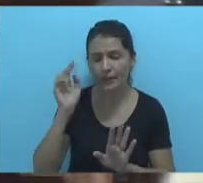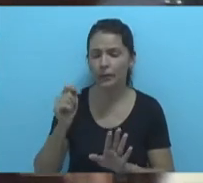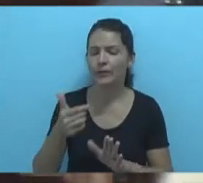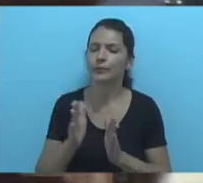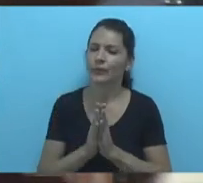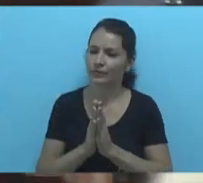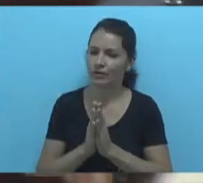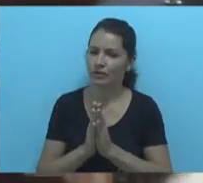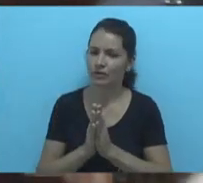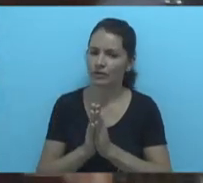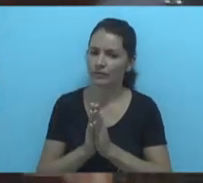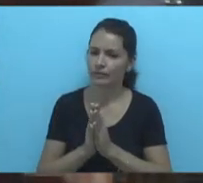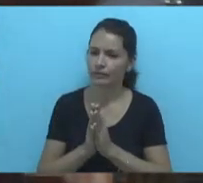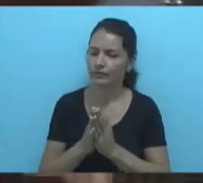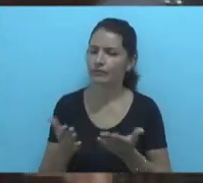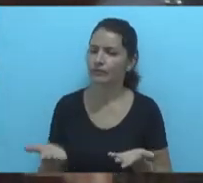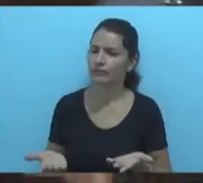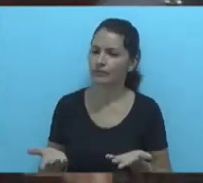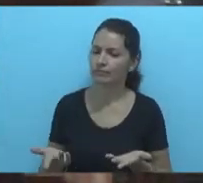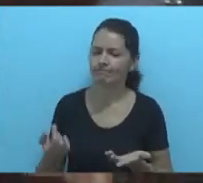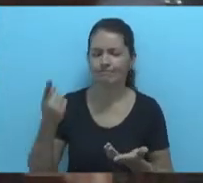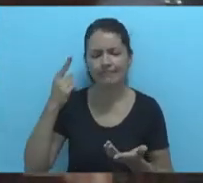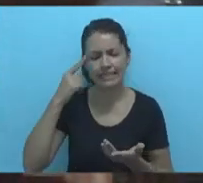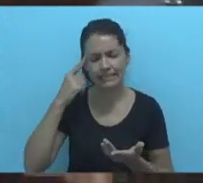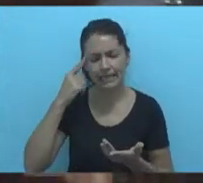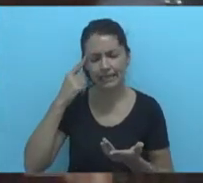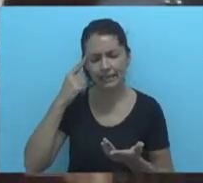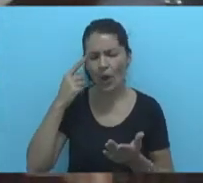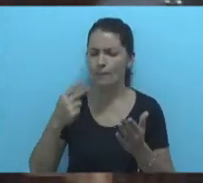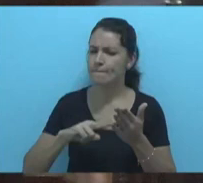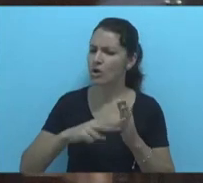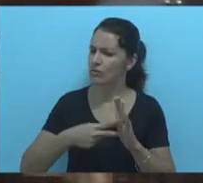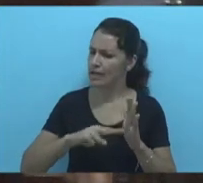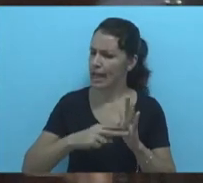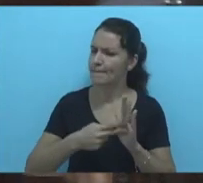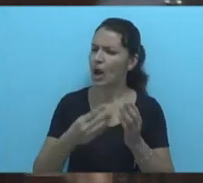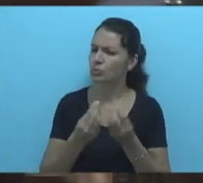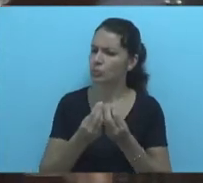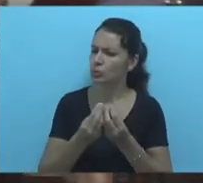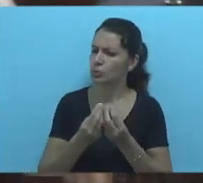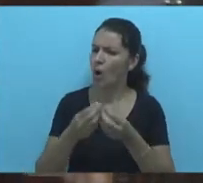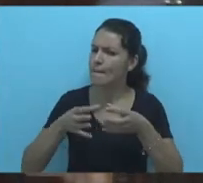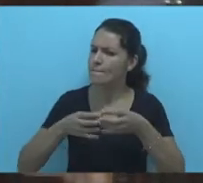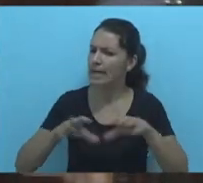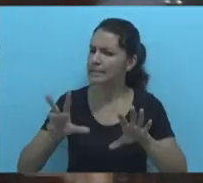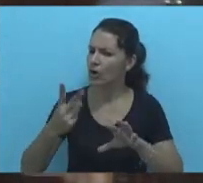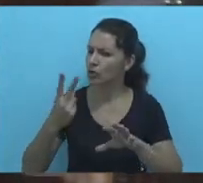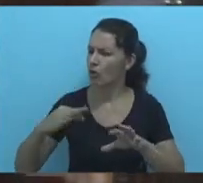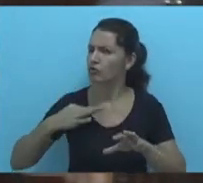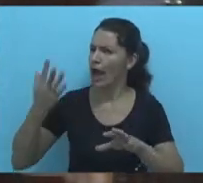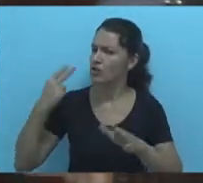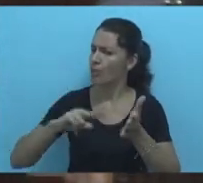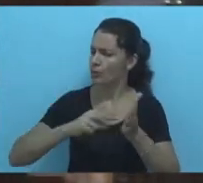tratemos de tener un poco más de conciencia de que muchas de las cosas que se reclaman en 2 años no se han hecho durante 12, y